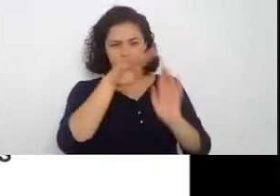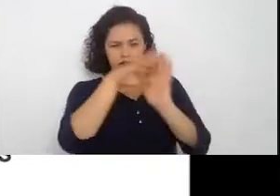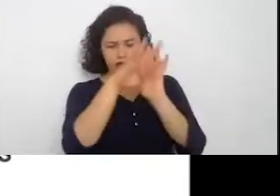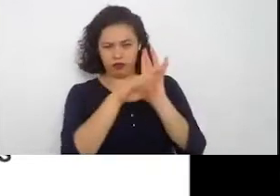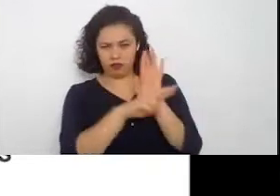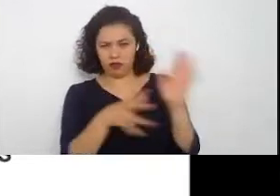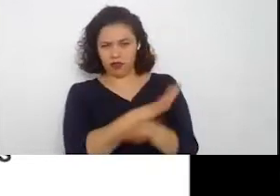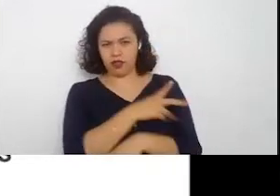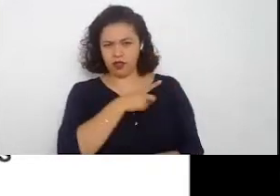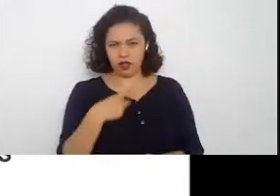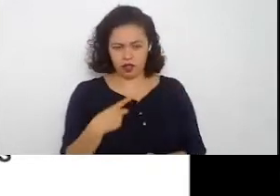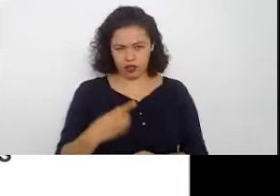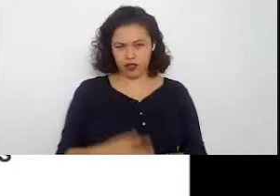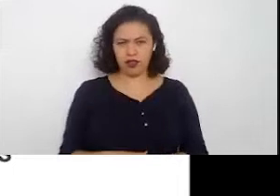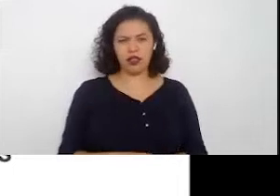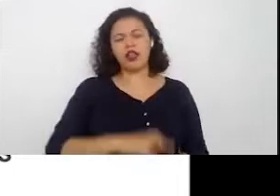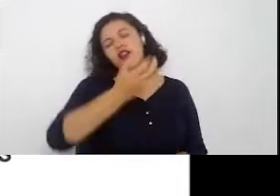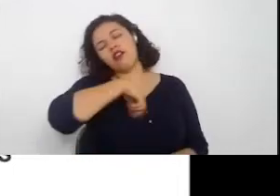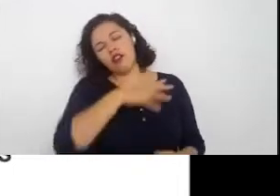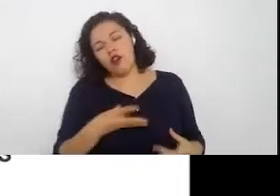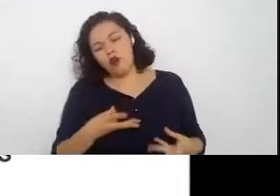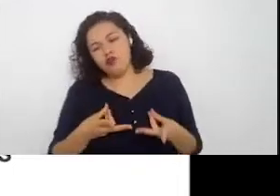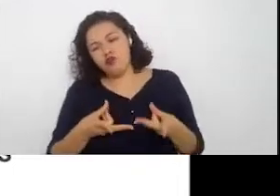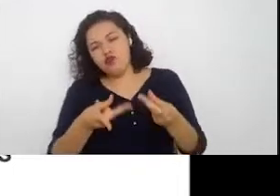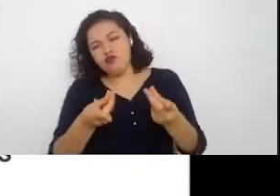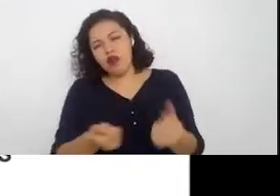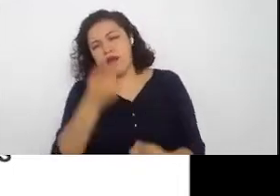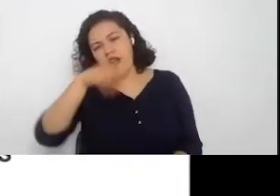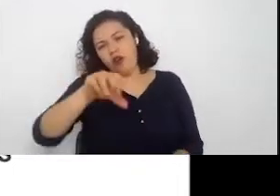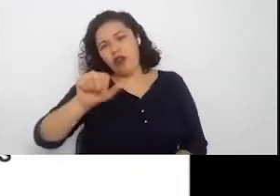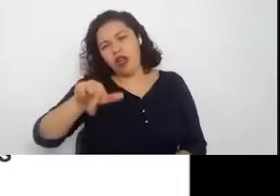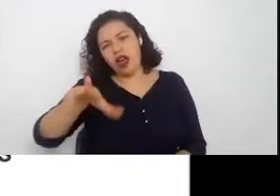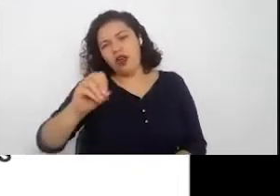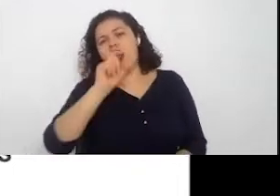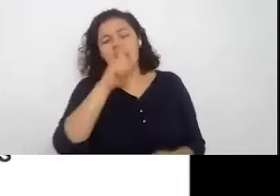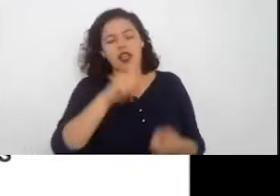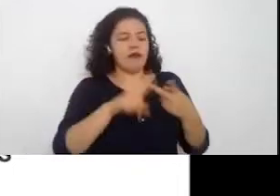pues vamos a caer en estos gastos de notariales y de registro